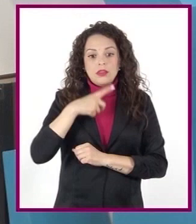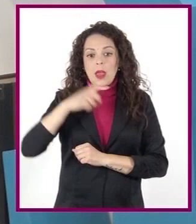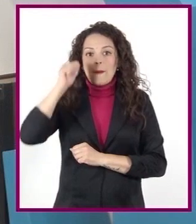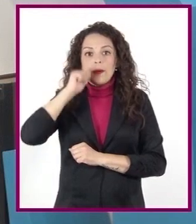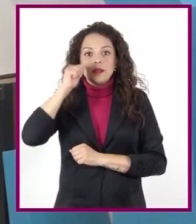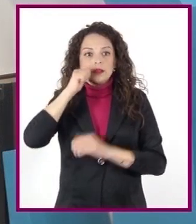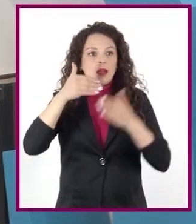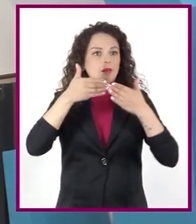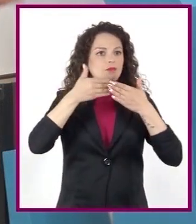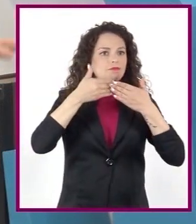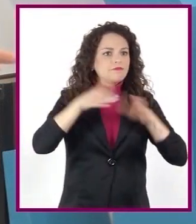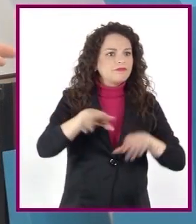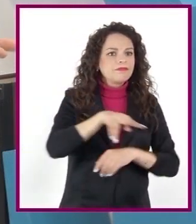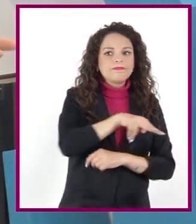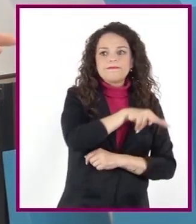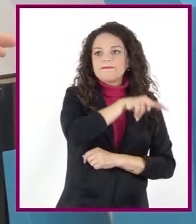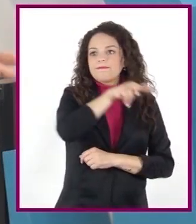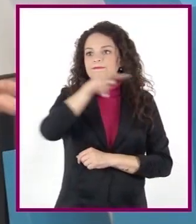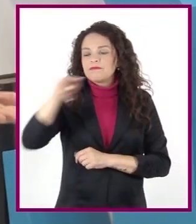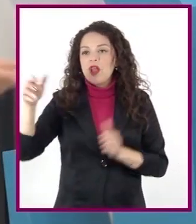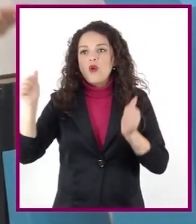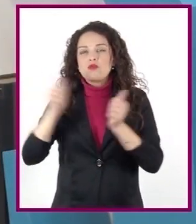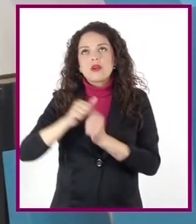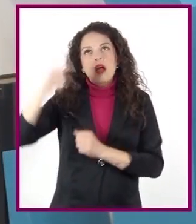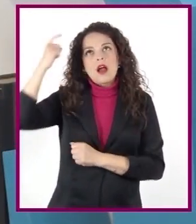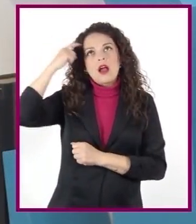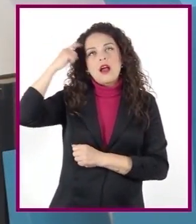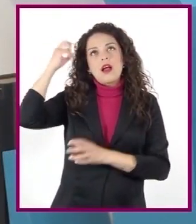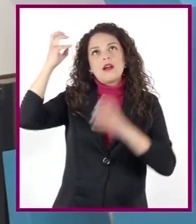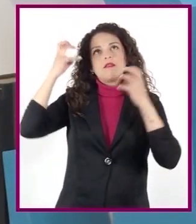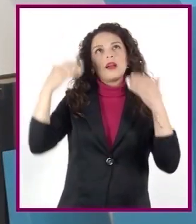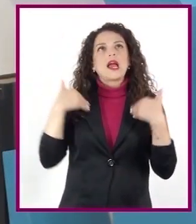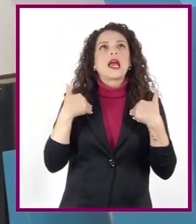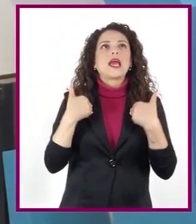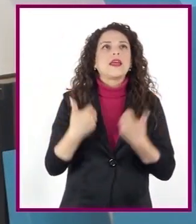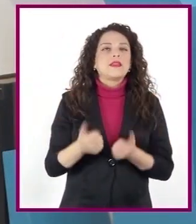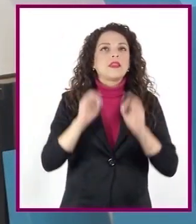amplia con un sentido crítico que nos permita analizar las